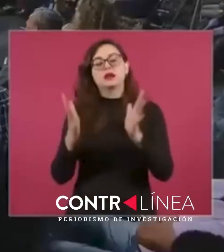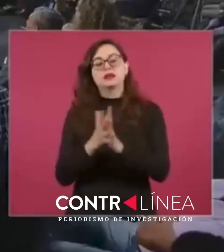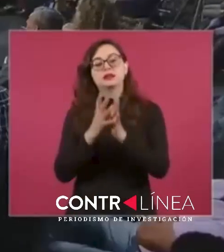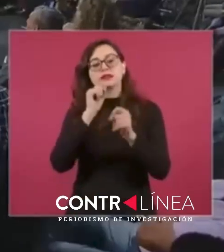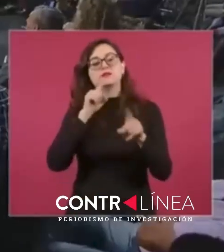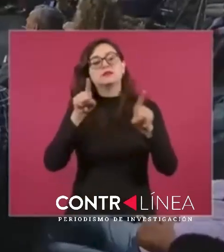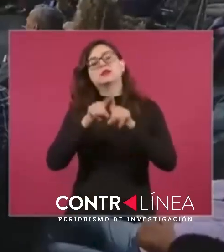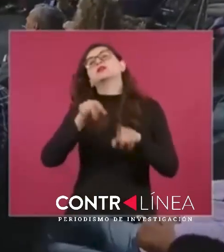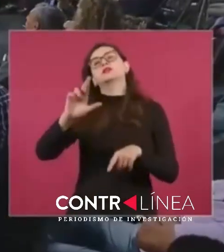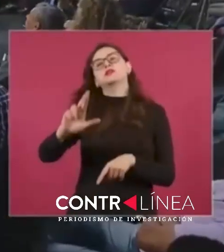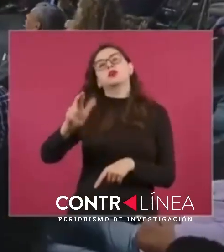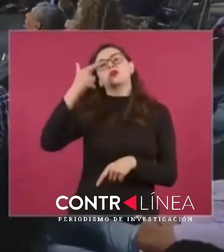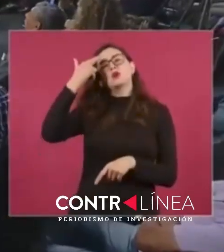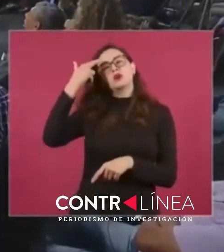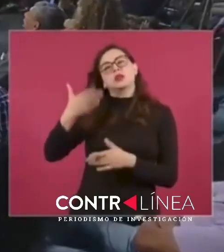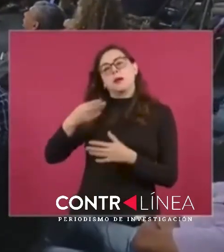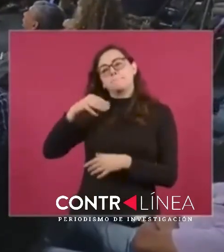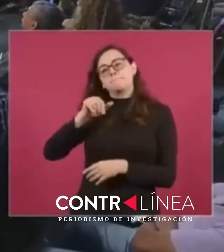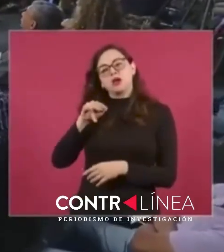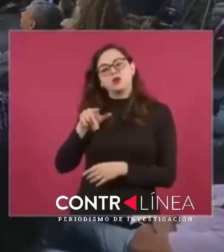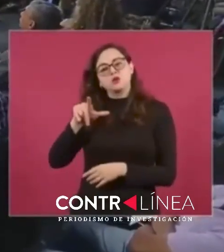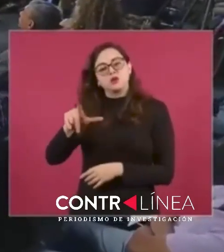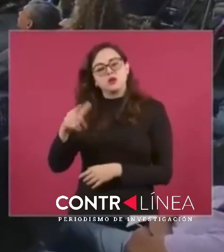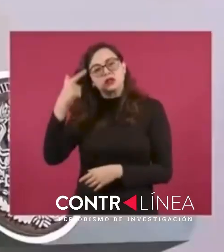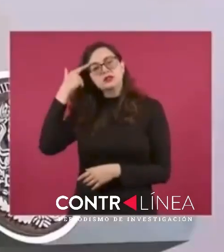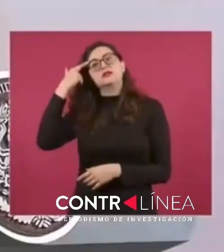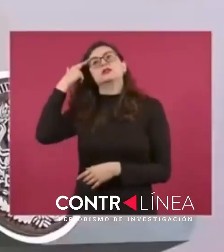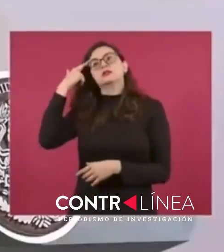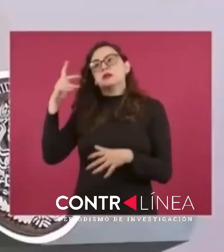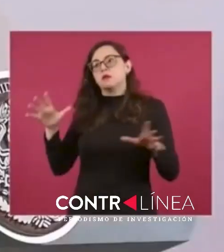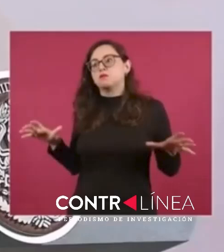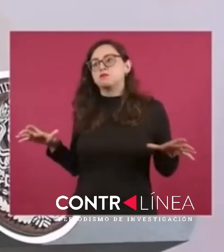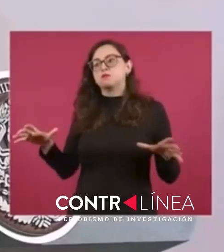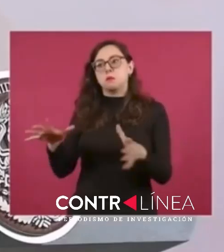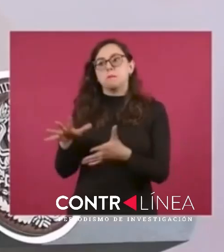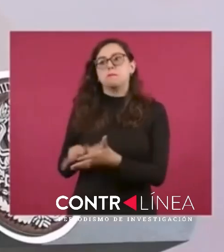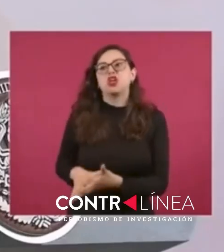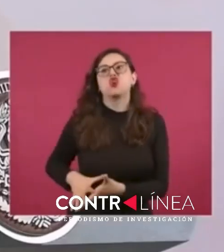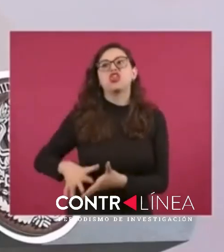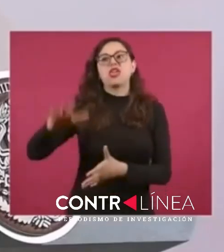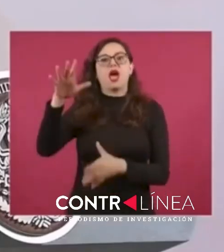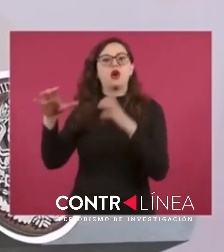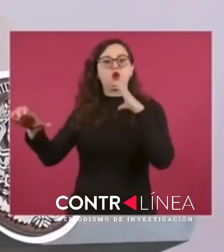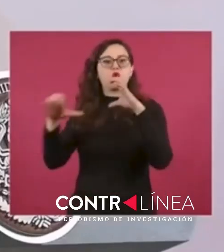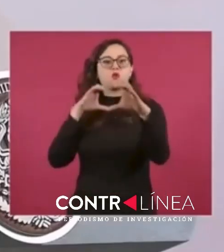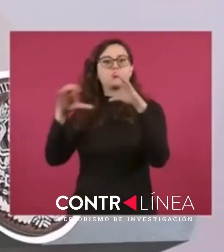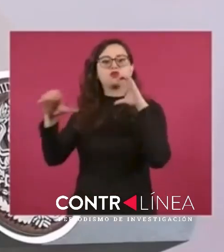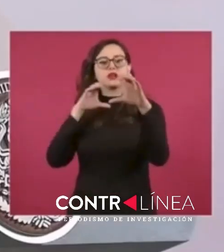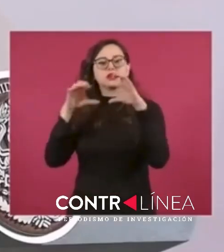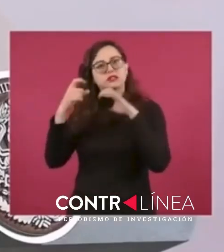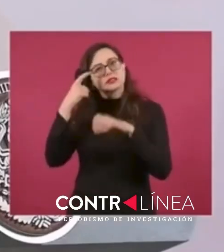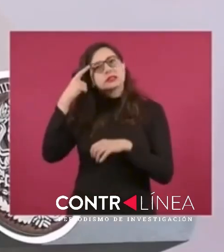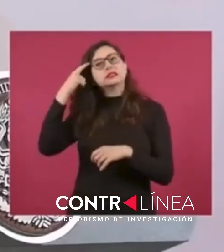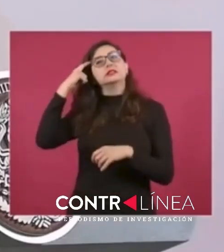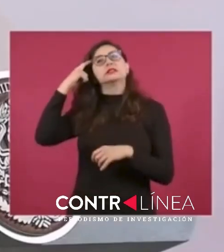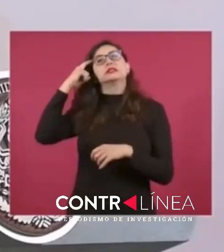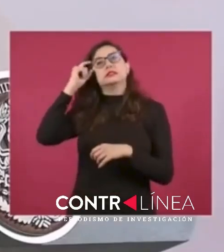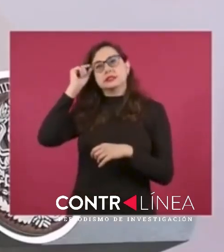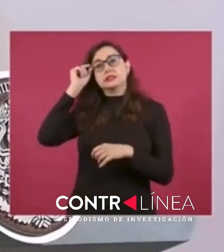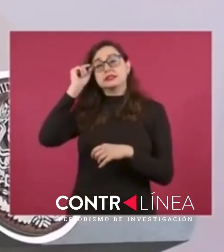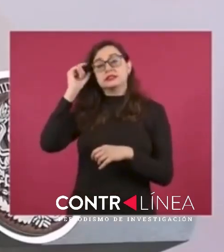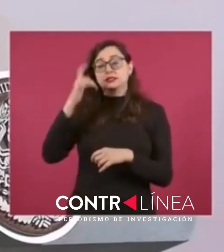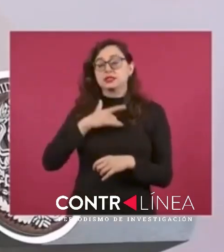ahora estamos en una circunstancia de autocomunicación de masas, casi como de una construcción de la autoconciencia, del